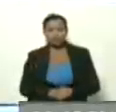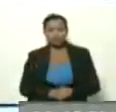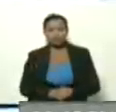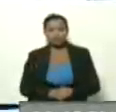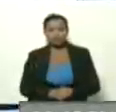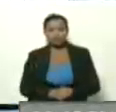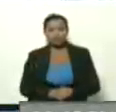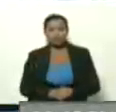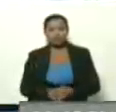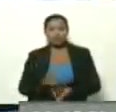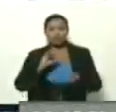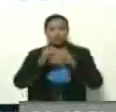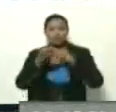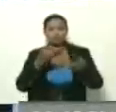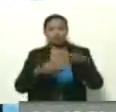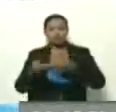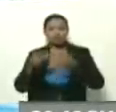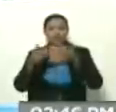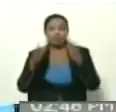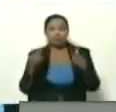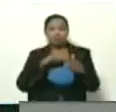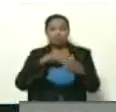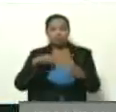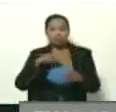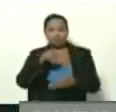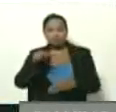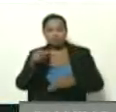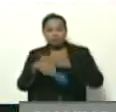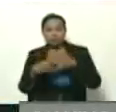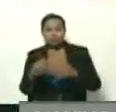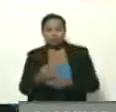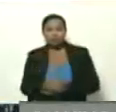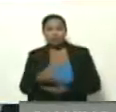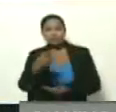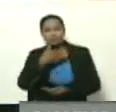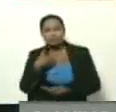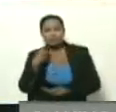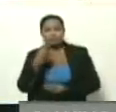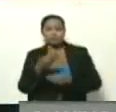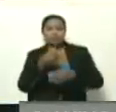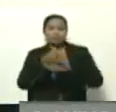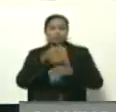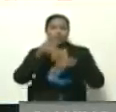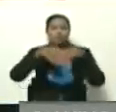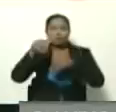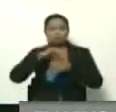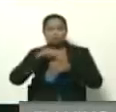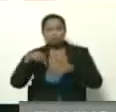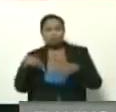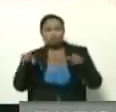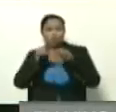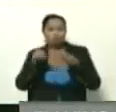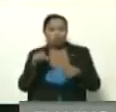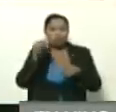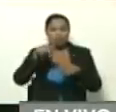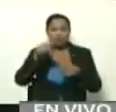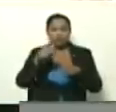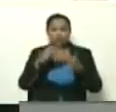convertirnos, bueno, en los servidores públicos que nuestra gente quiere cuando fue a votar por nosotros. Y aquí se